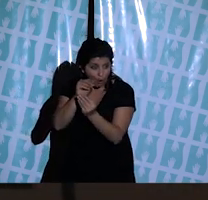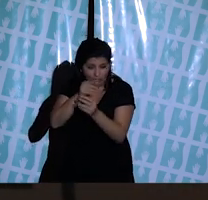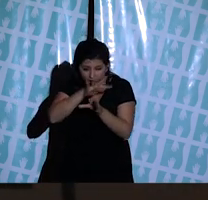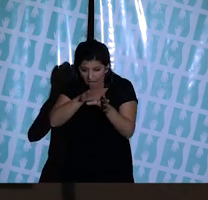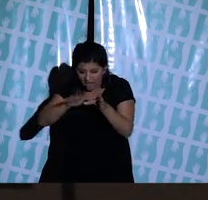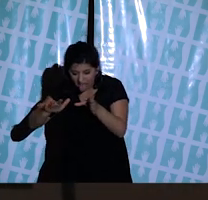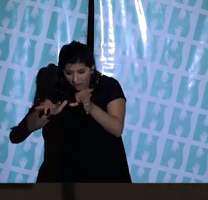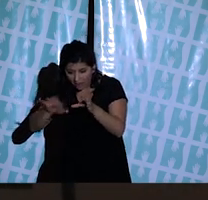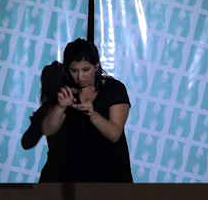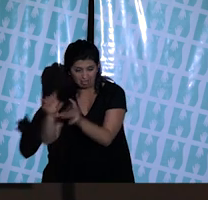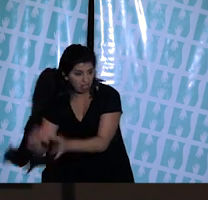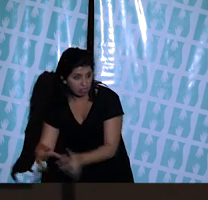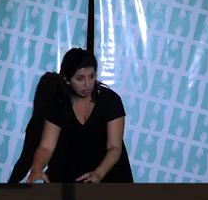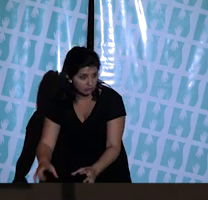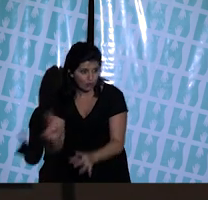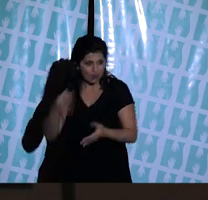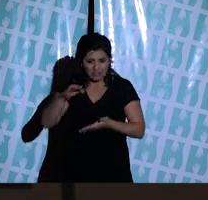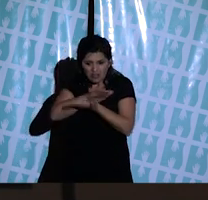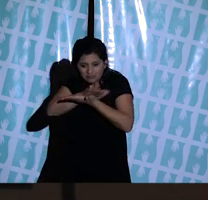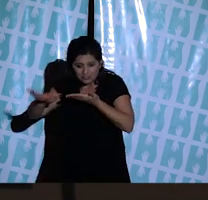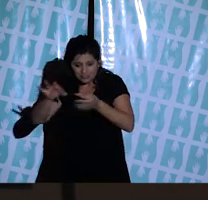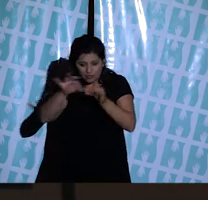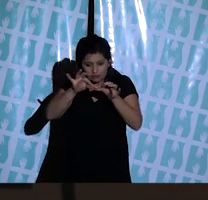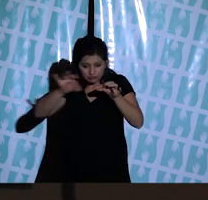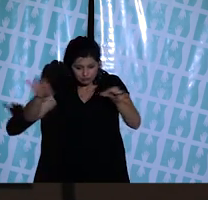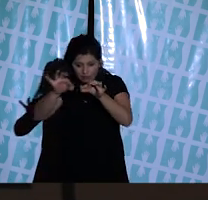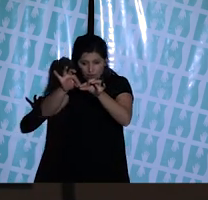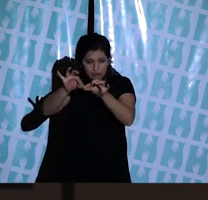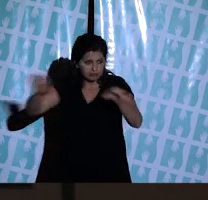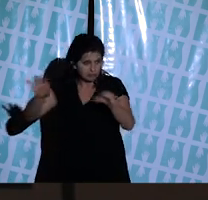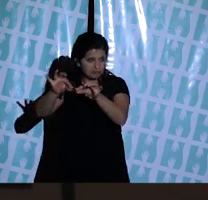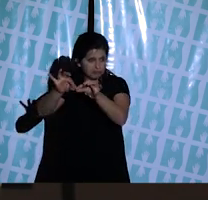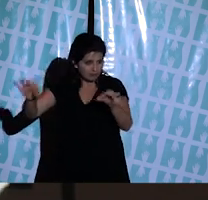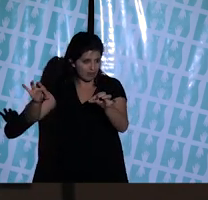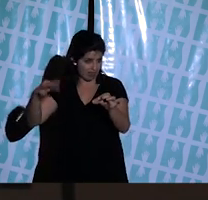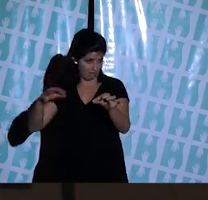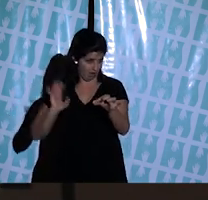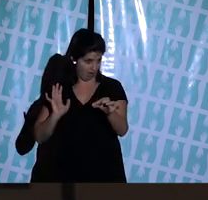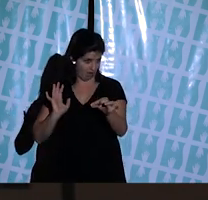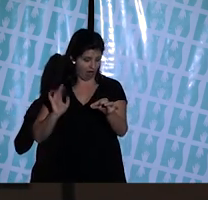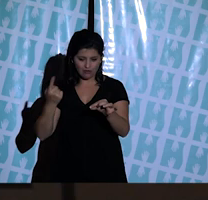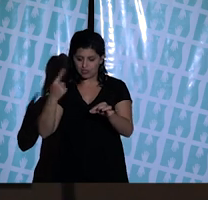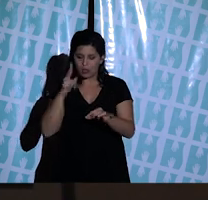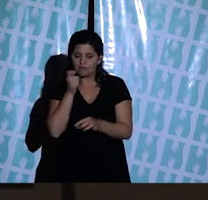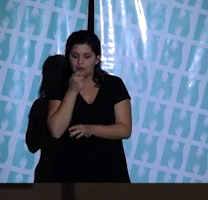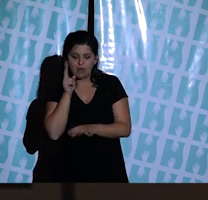que organizar en tiras, en hileras, para poder consumirla bien inhalatoria. Entonces, mira una